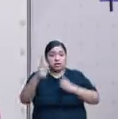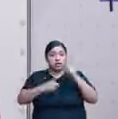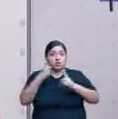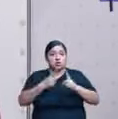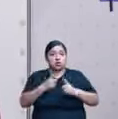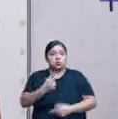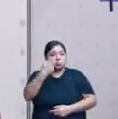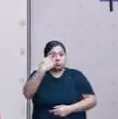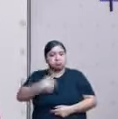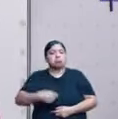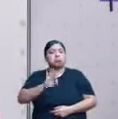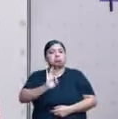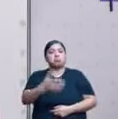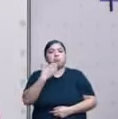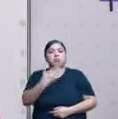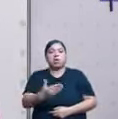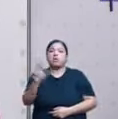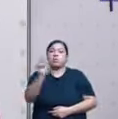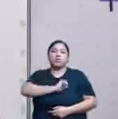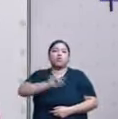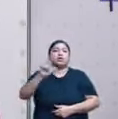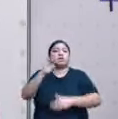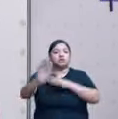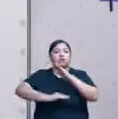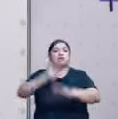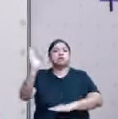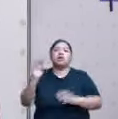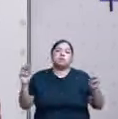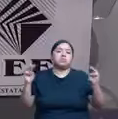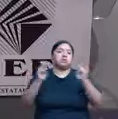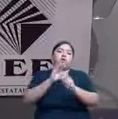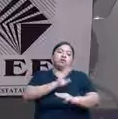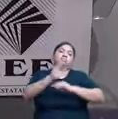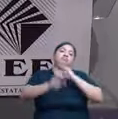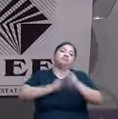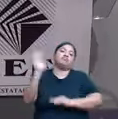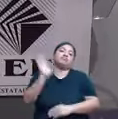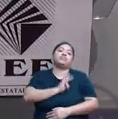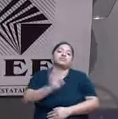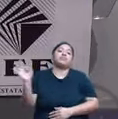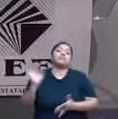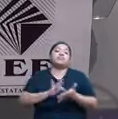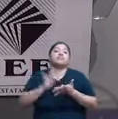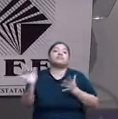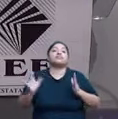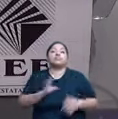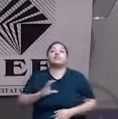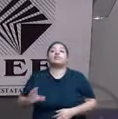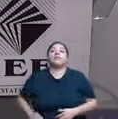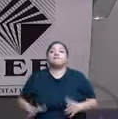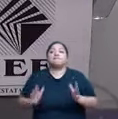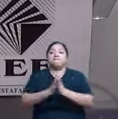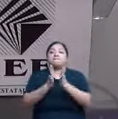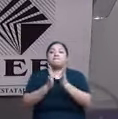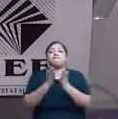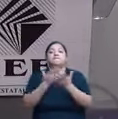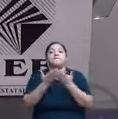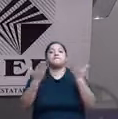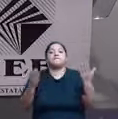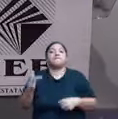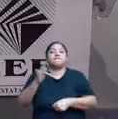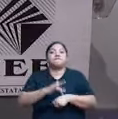disciplina, que será un profesionista exitoso y cada día mejor un mixquiahualense. Muchas gracias por su participación, candidato. Ahora vamos